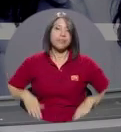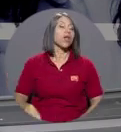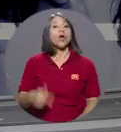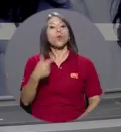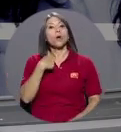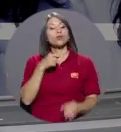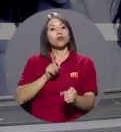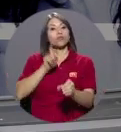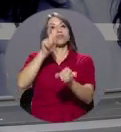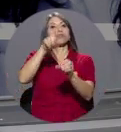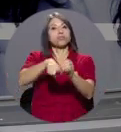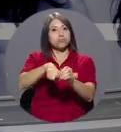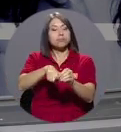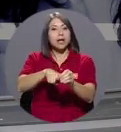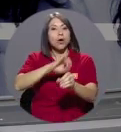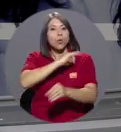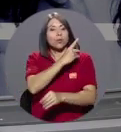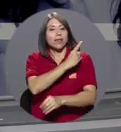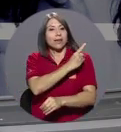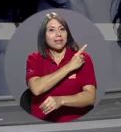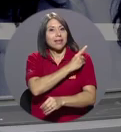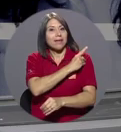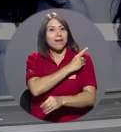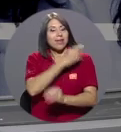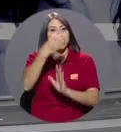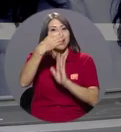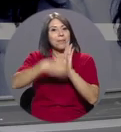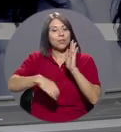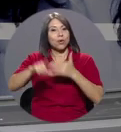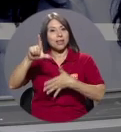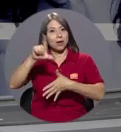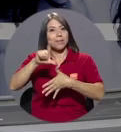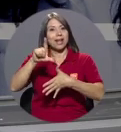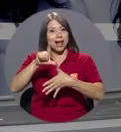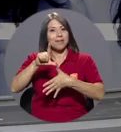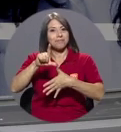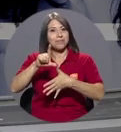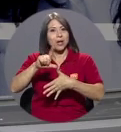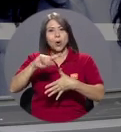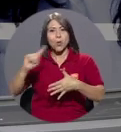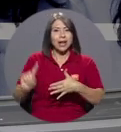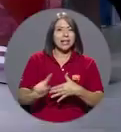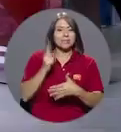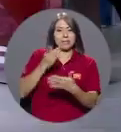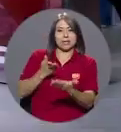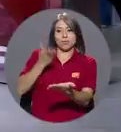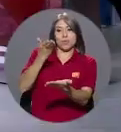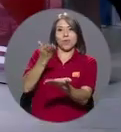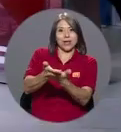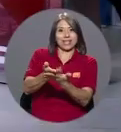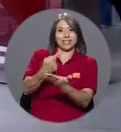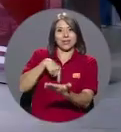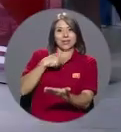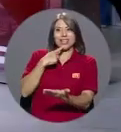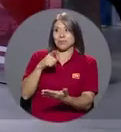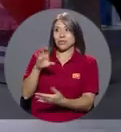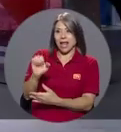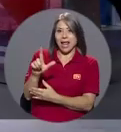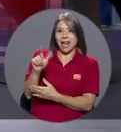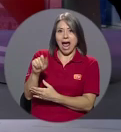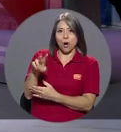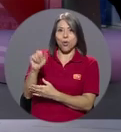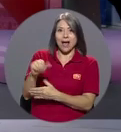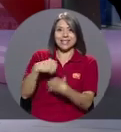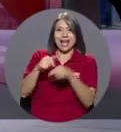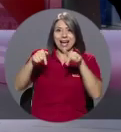Cuando yo ingreso a formar parte de la junta directiva del capítulo de Latinoamérica, pues una de las primeras propuestas que hacemos es que el ACUA sea en